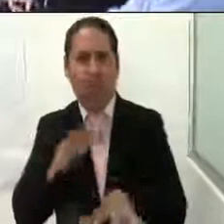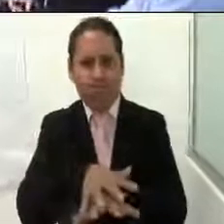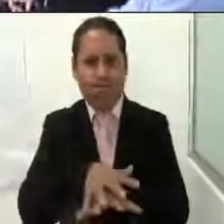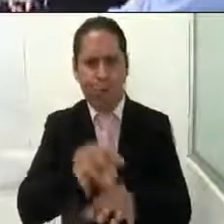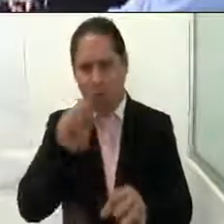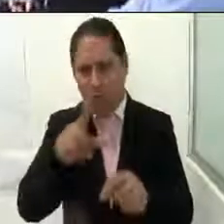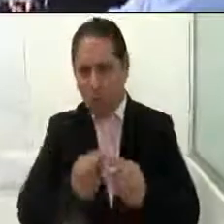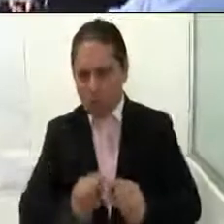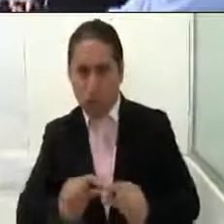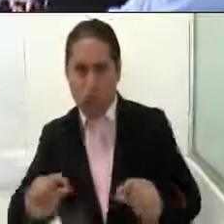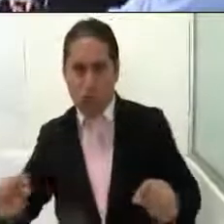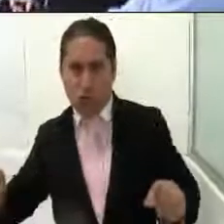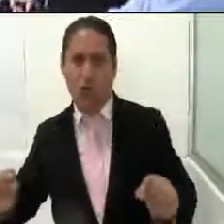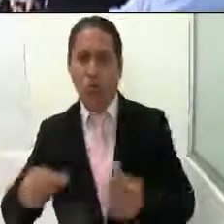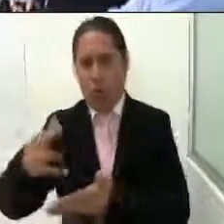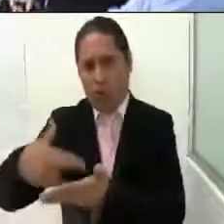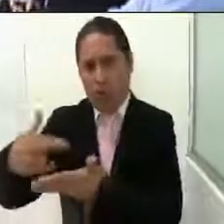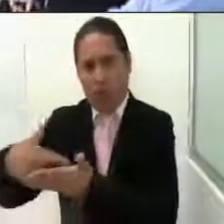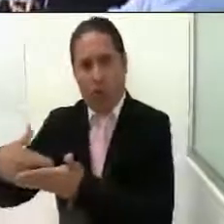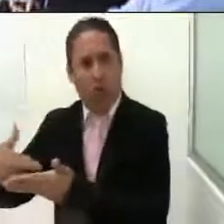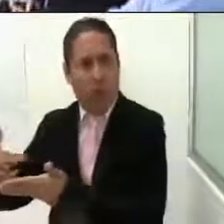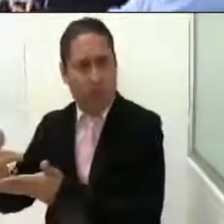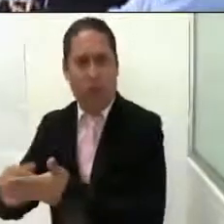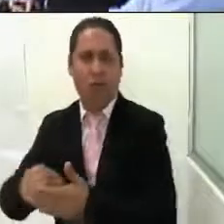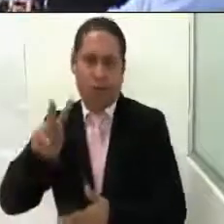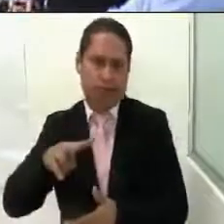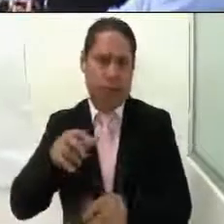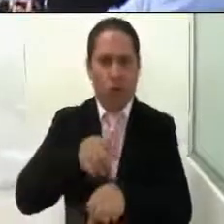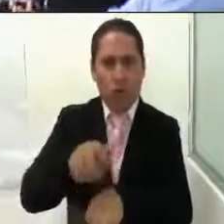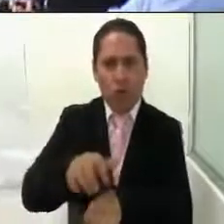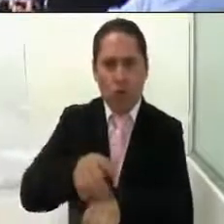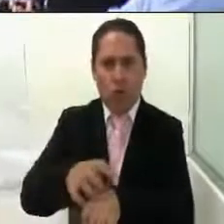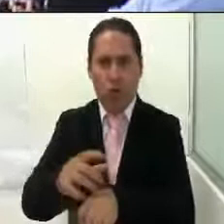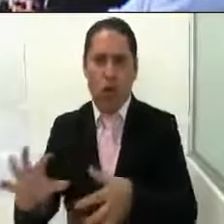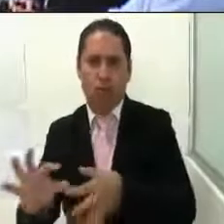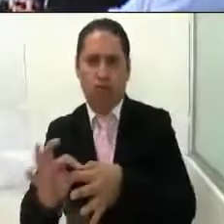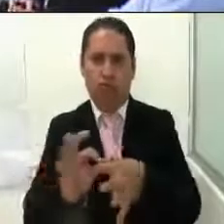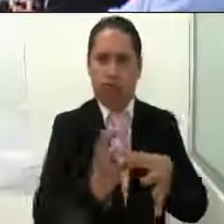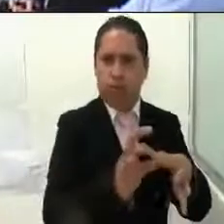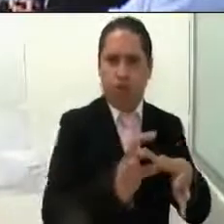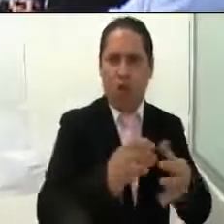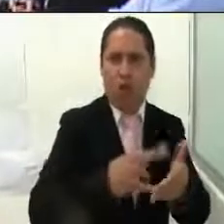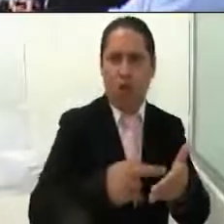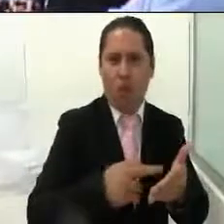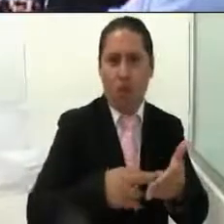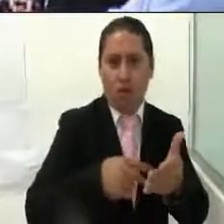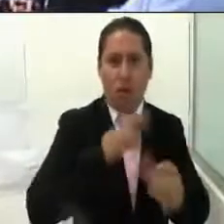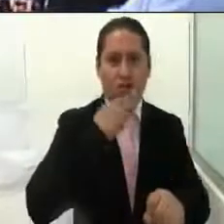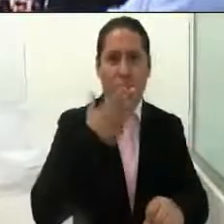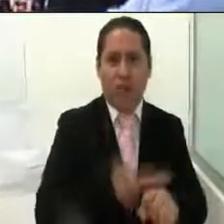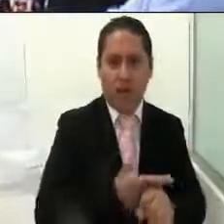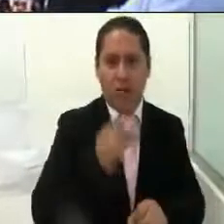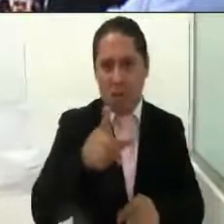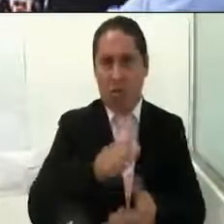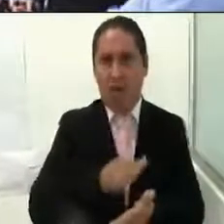como una cadena de caracteres alfanuméricos junto a la imagen de la firma del titular del registro civil al